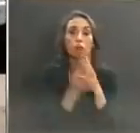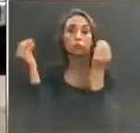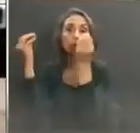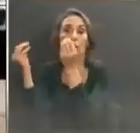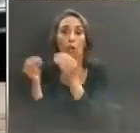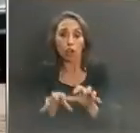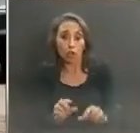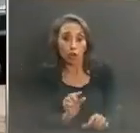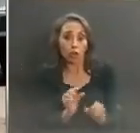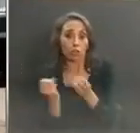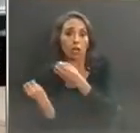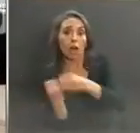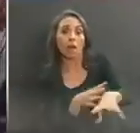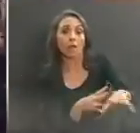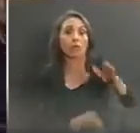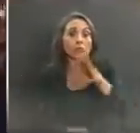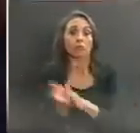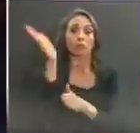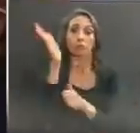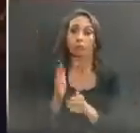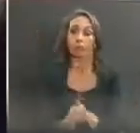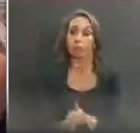escasas pertenencias.